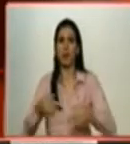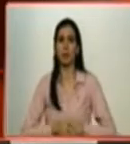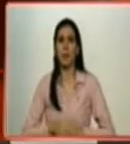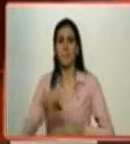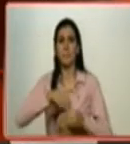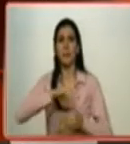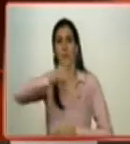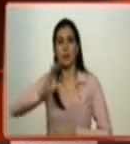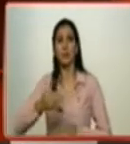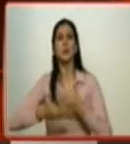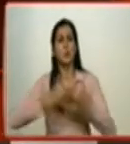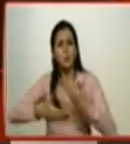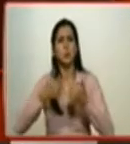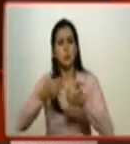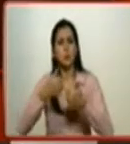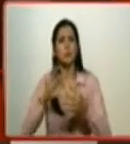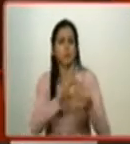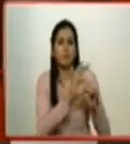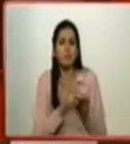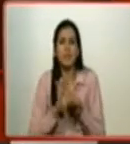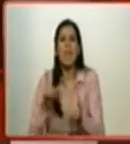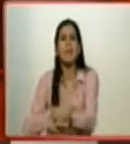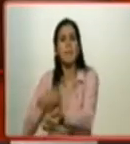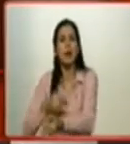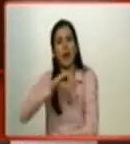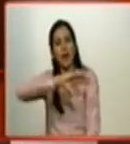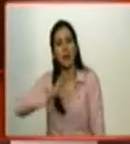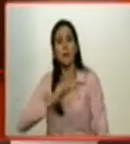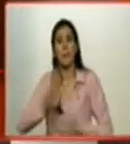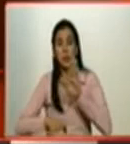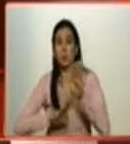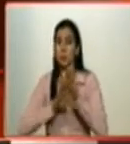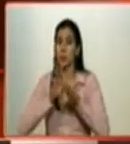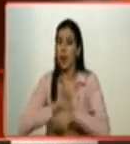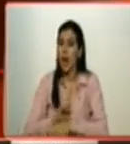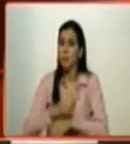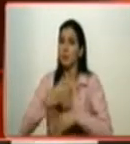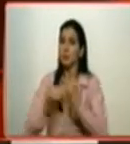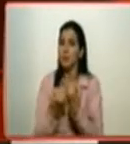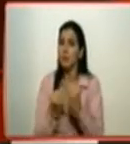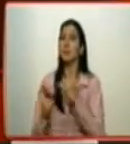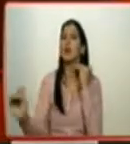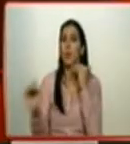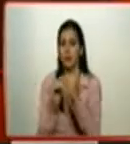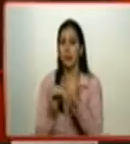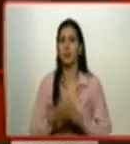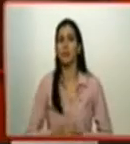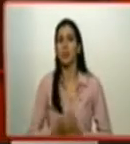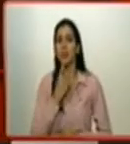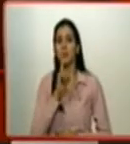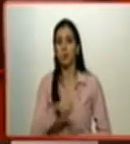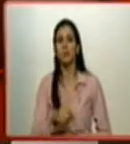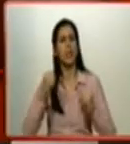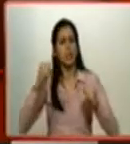avanza, consolidando con hermandad caribeña, dando pasos gigantescos de independencia e igualdad, y sentenció: ¡que